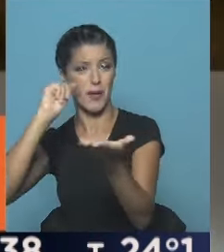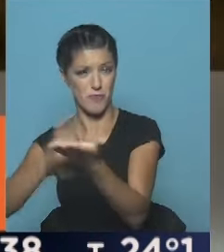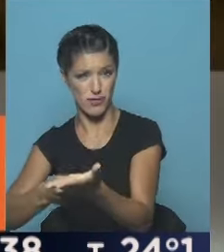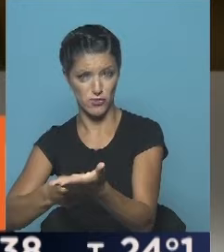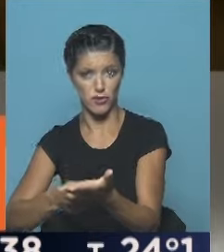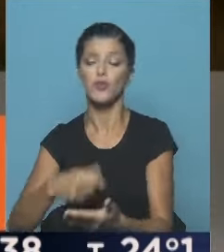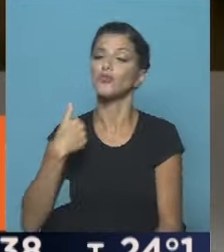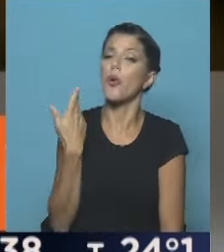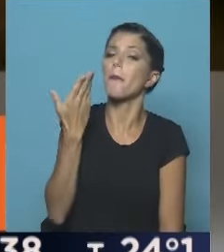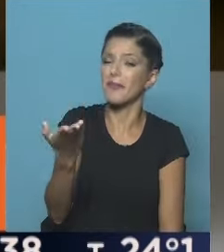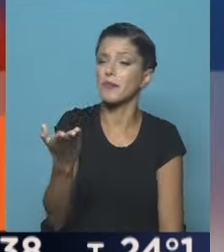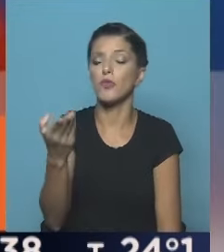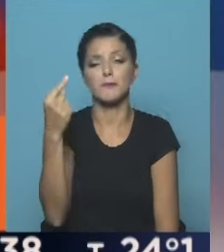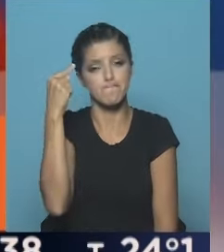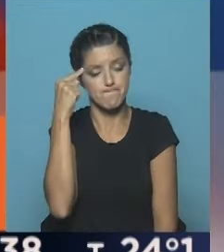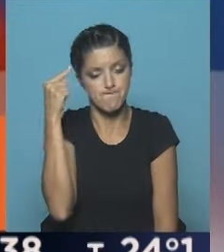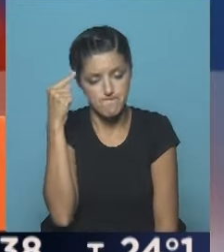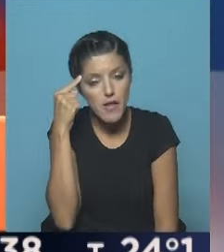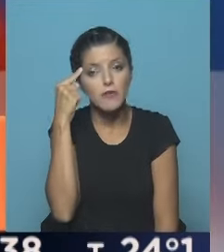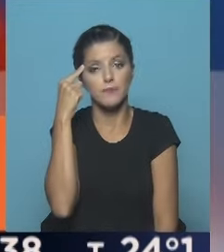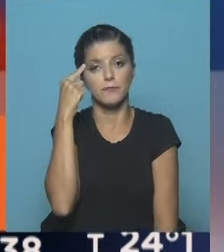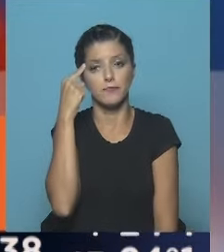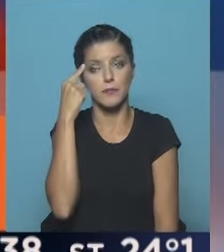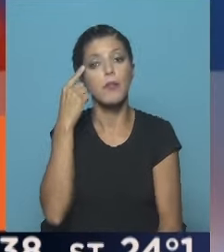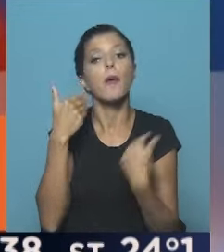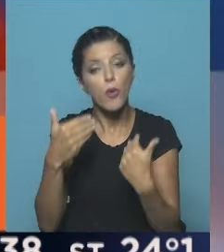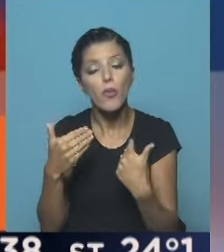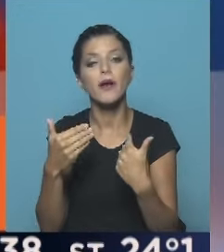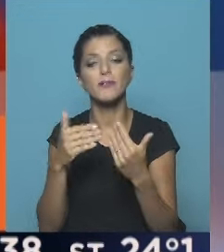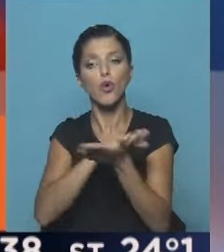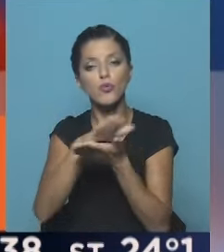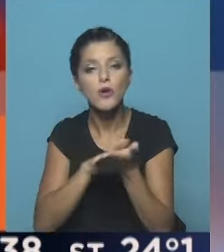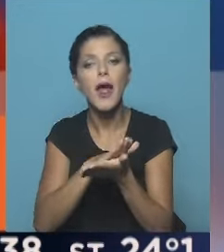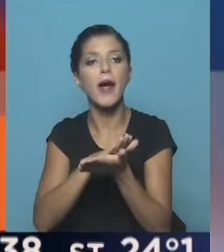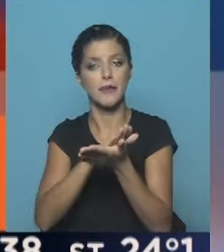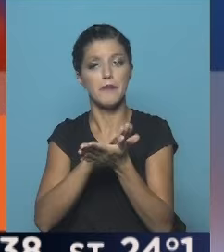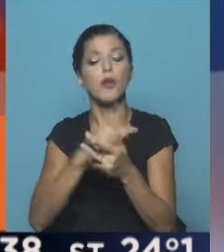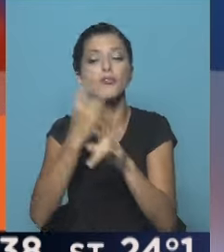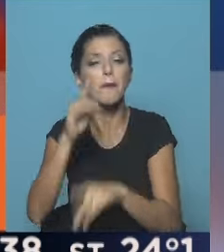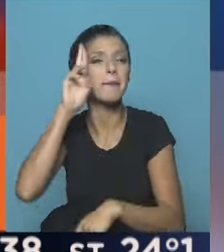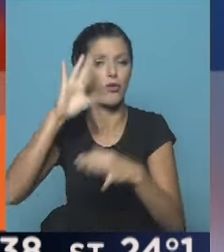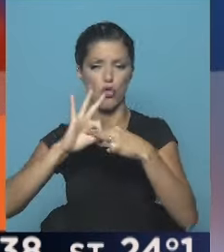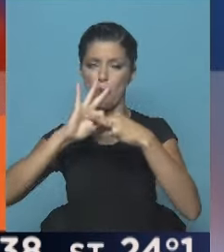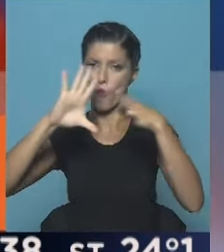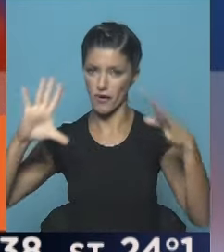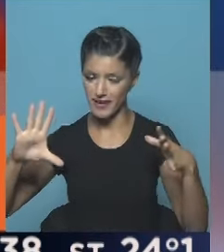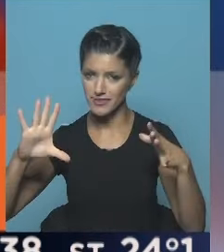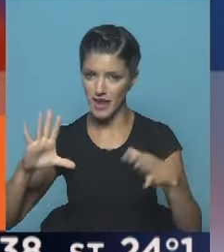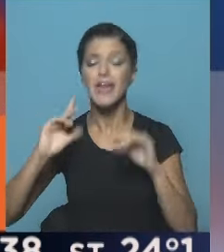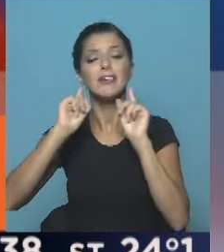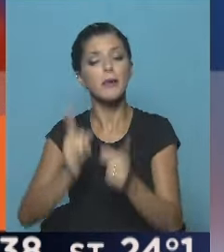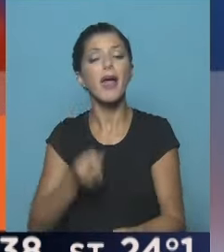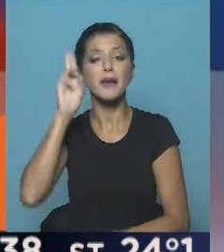Llamamos a la reflexión para que se tomen caminos democráticos, que respetando la Carta